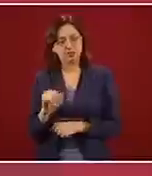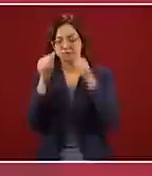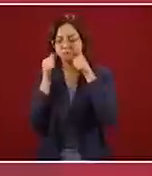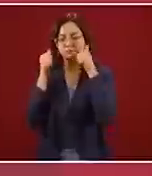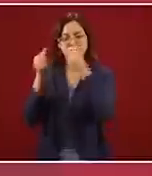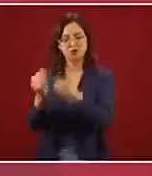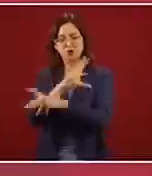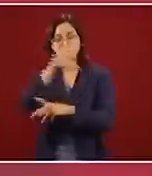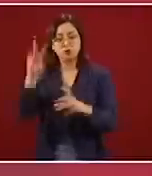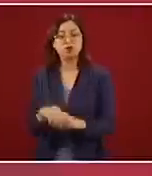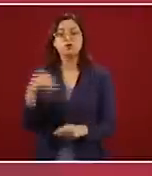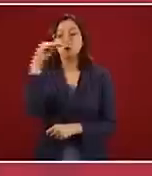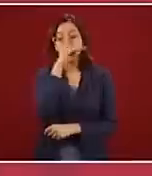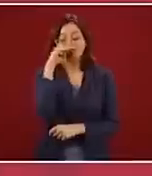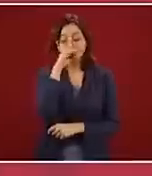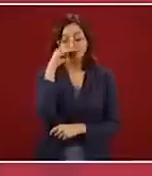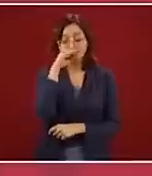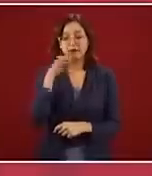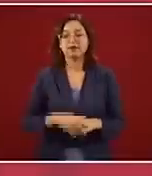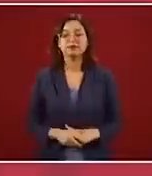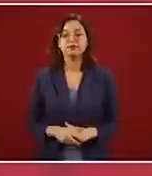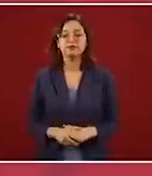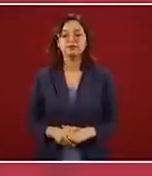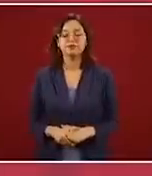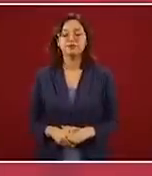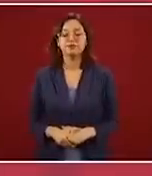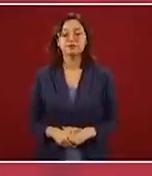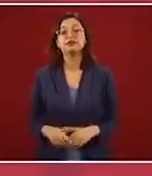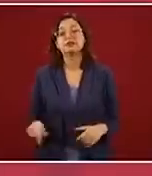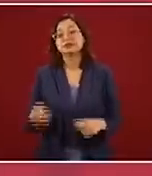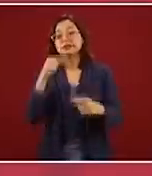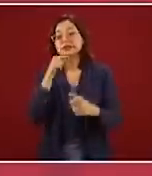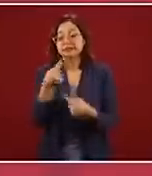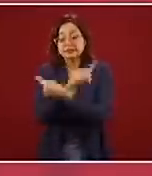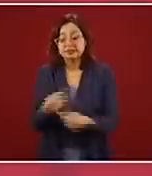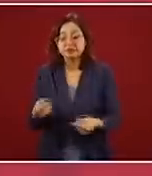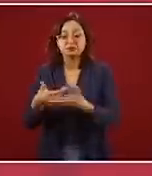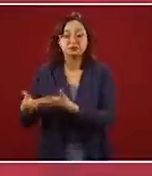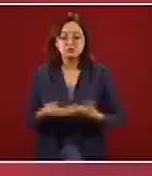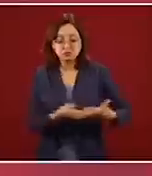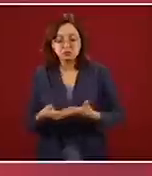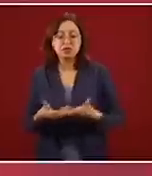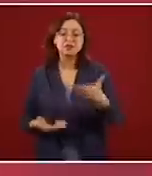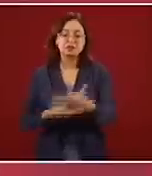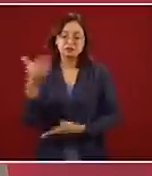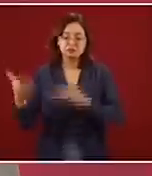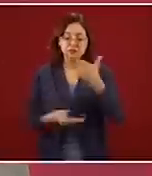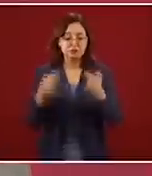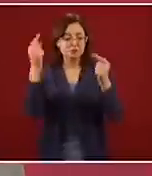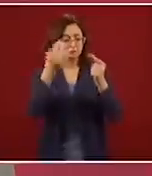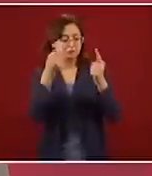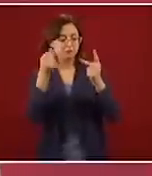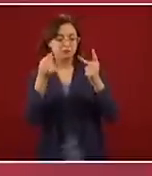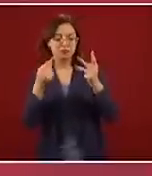Bienestar. Y en el caso de los infantes, hay una serie de servicios que estaban descritos